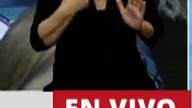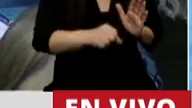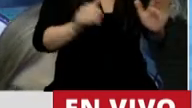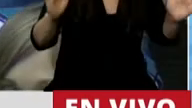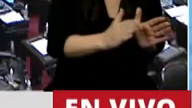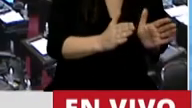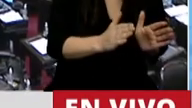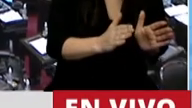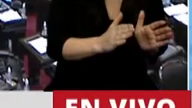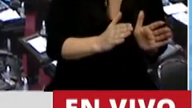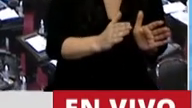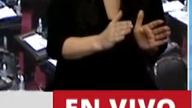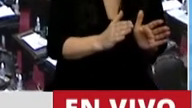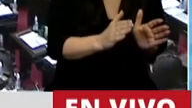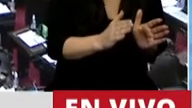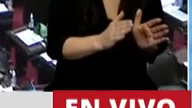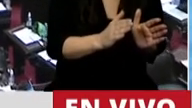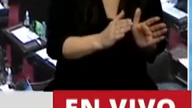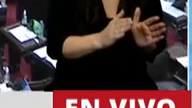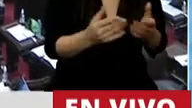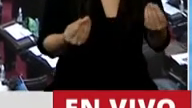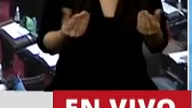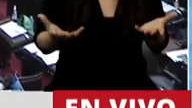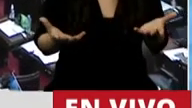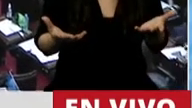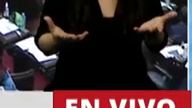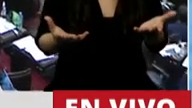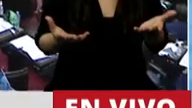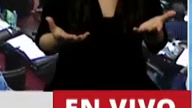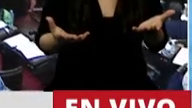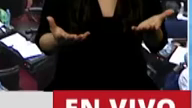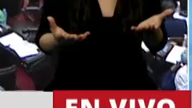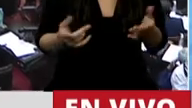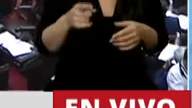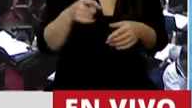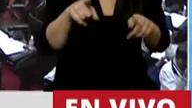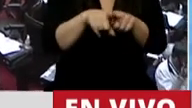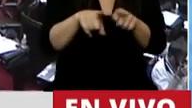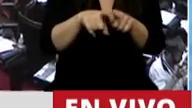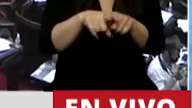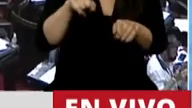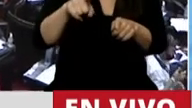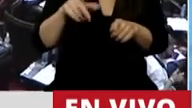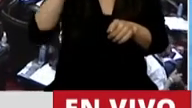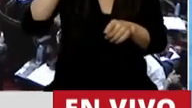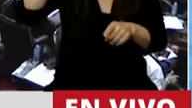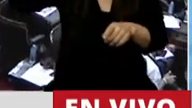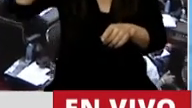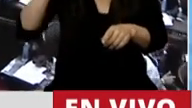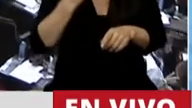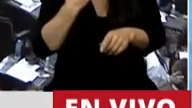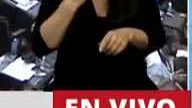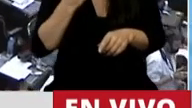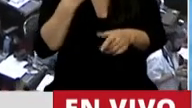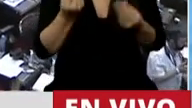abortos, sino que lo que vamos a hacer es que, como dice la Organización Mundial de la Salud también,